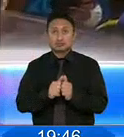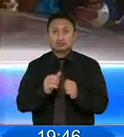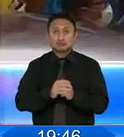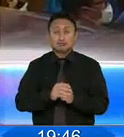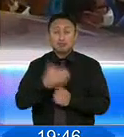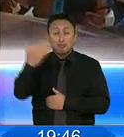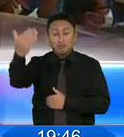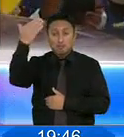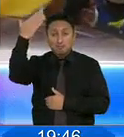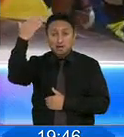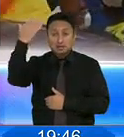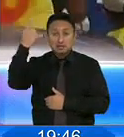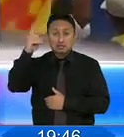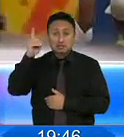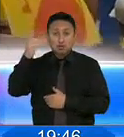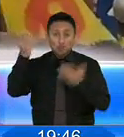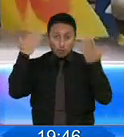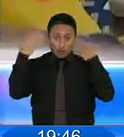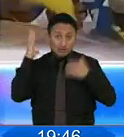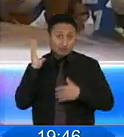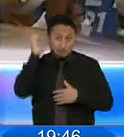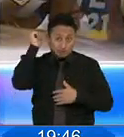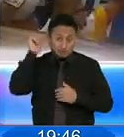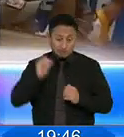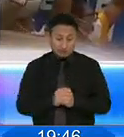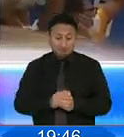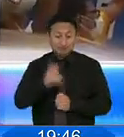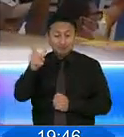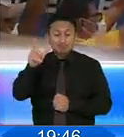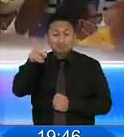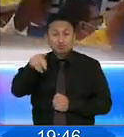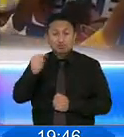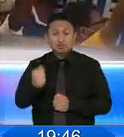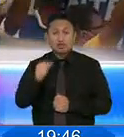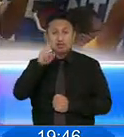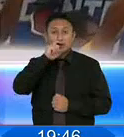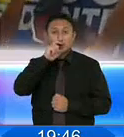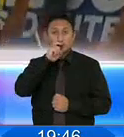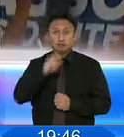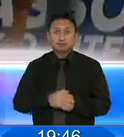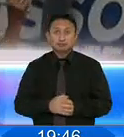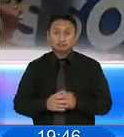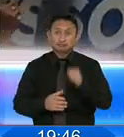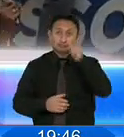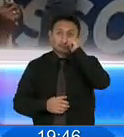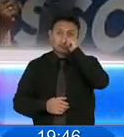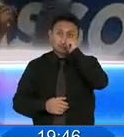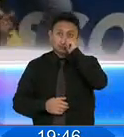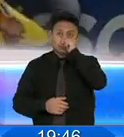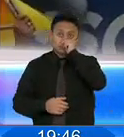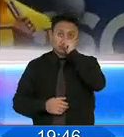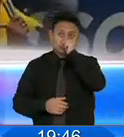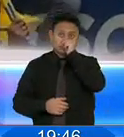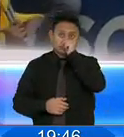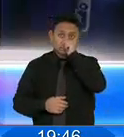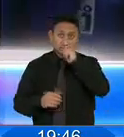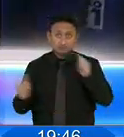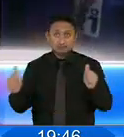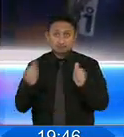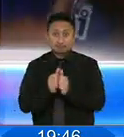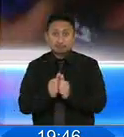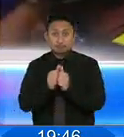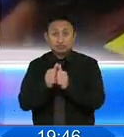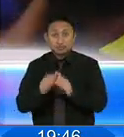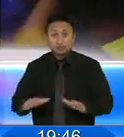la alcaldesa de Guayaquil y el líder del Partido Social Cristiano, el señor Jaime Nebot, quienes lo acompañaron también por el sector de la Bahía para